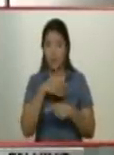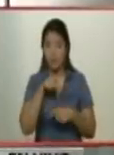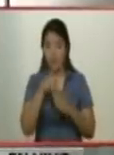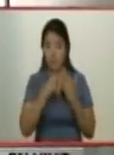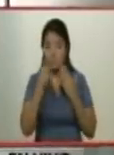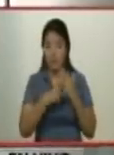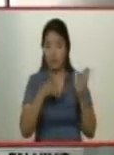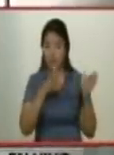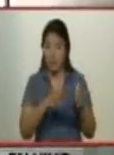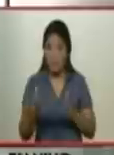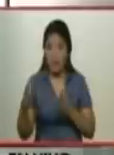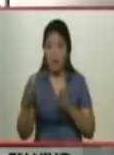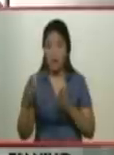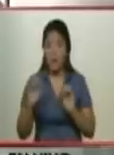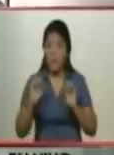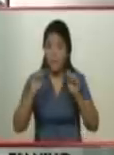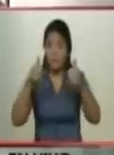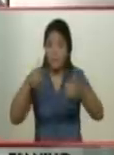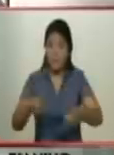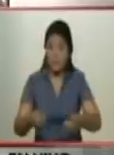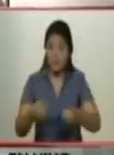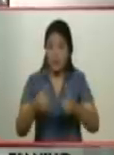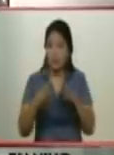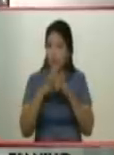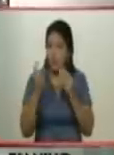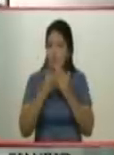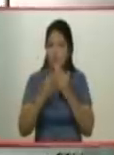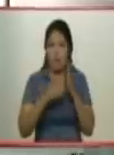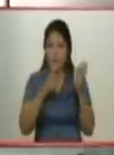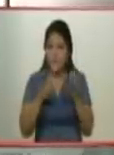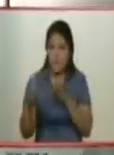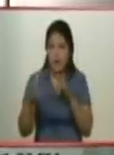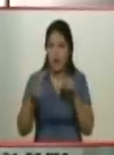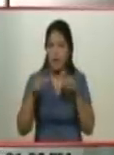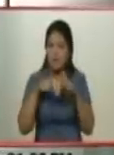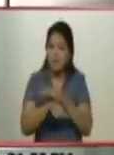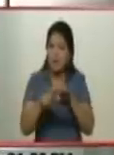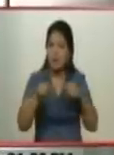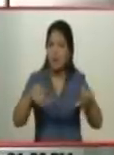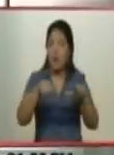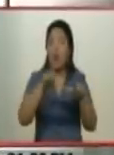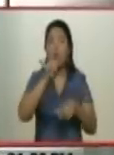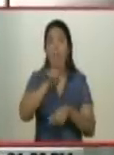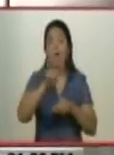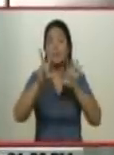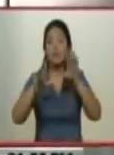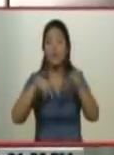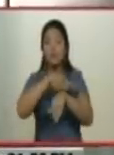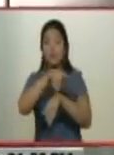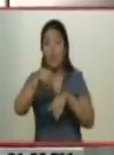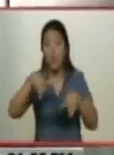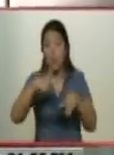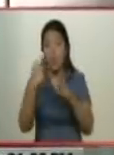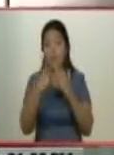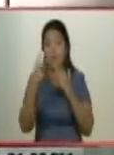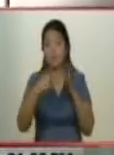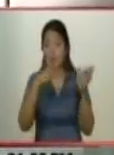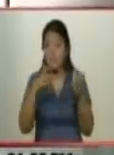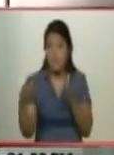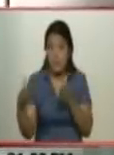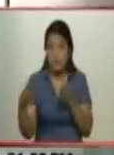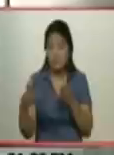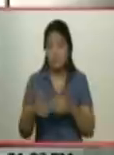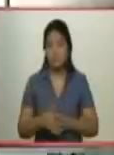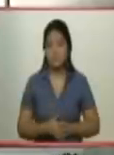operativa después de iniciada esta maniobra en el territorio y 48 horas de actividad es